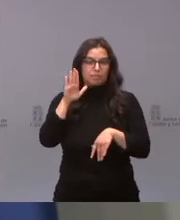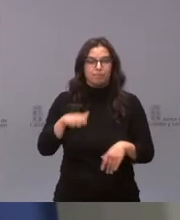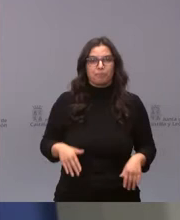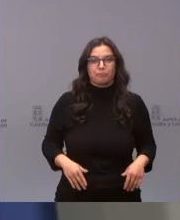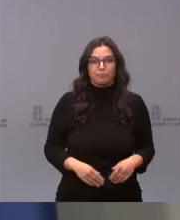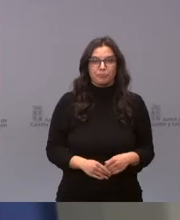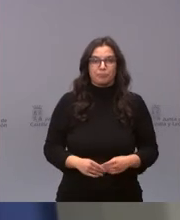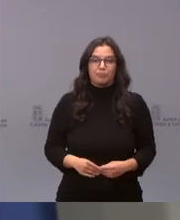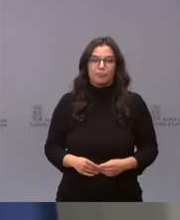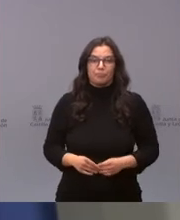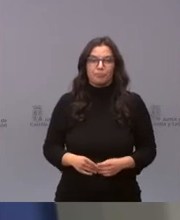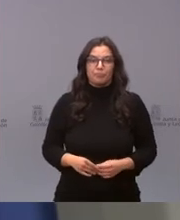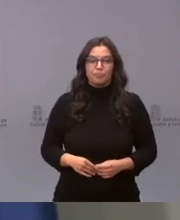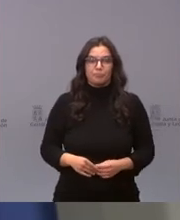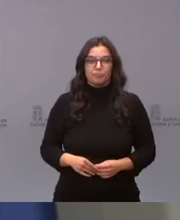años.